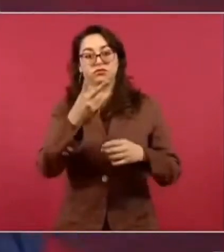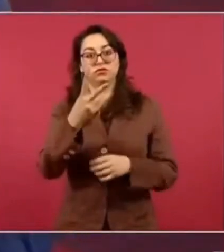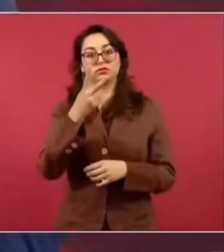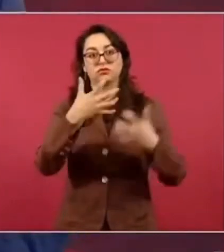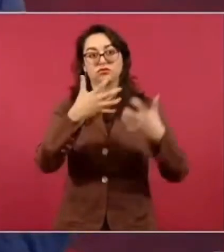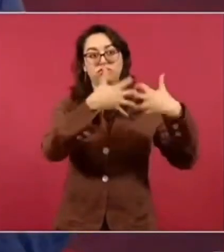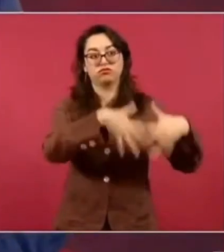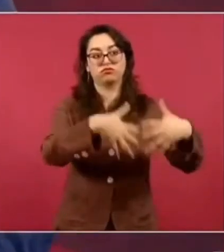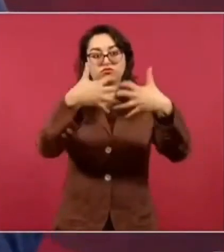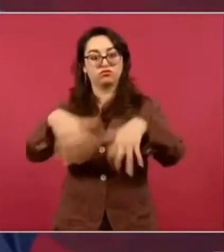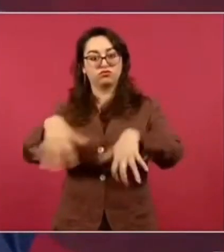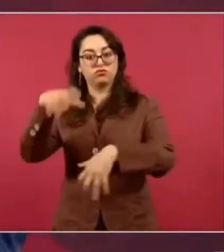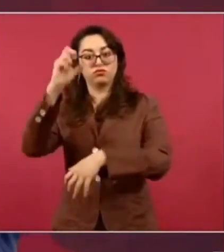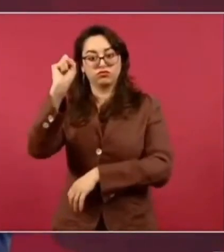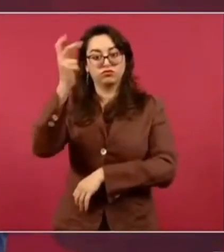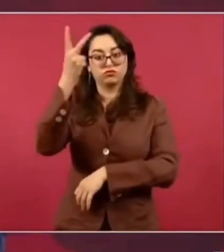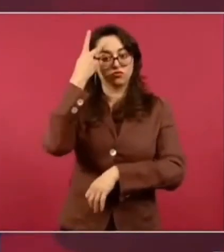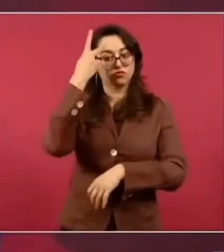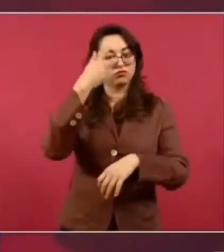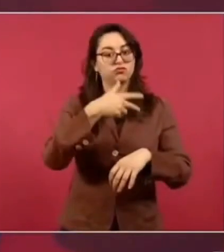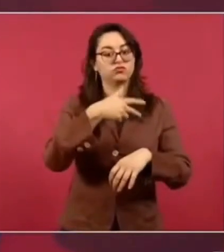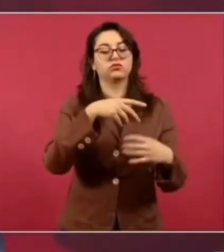Potosí. Bueno,